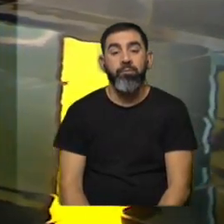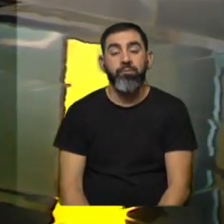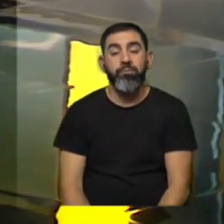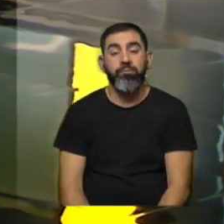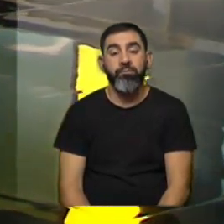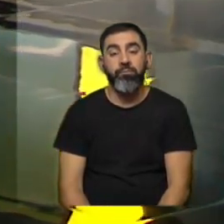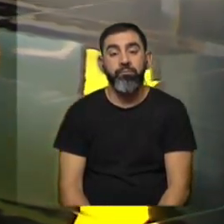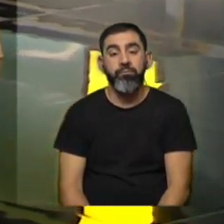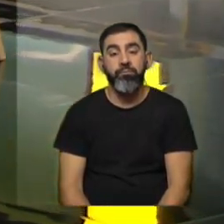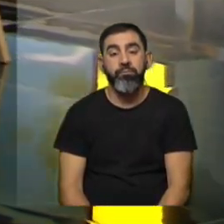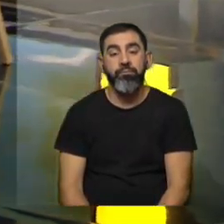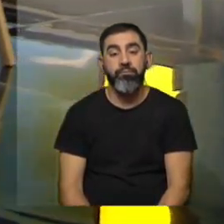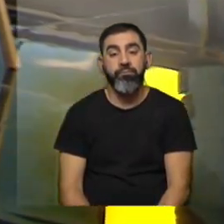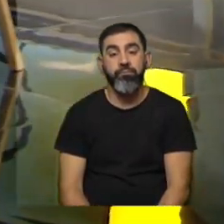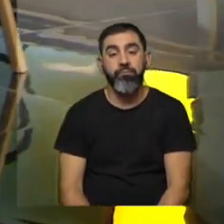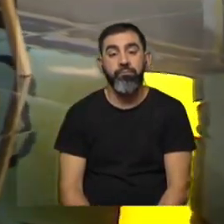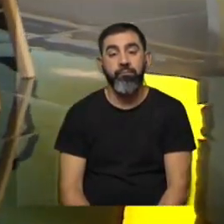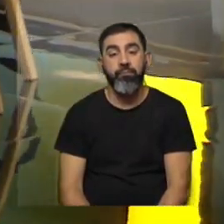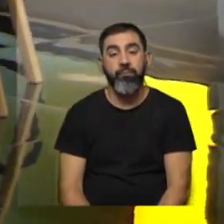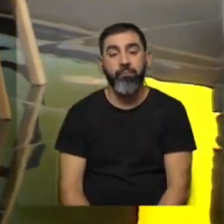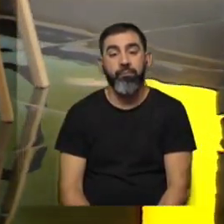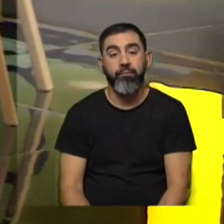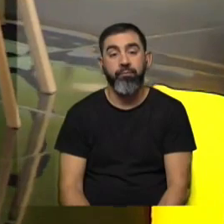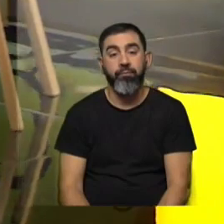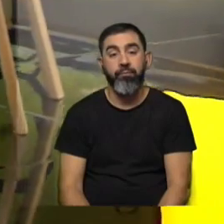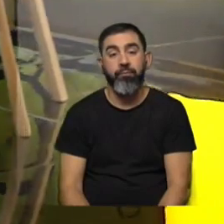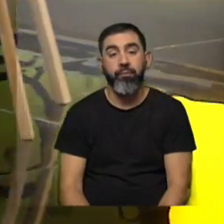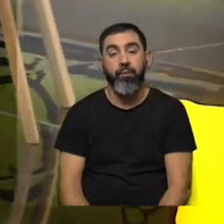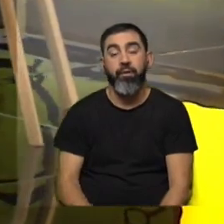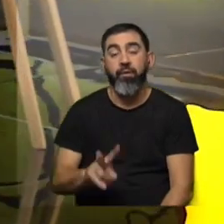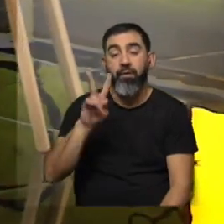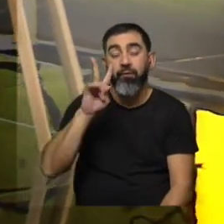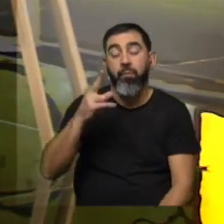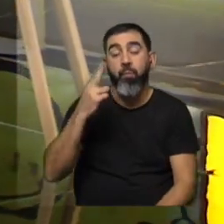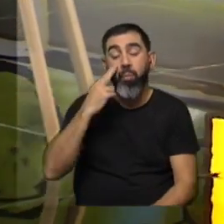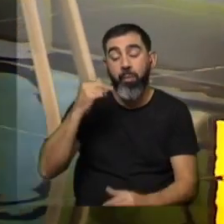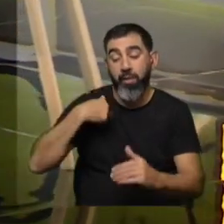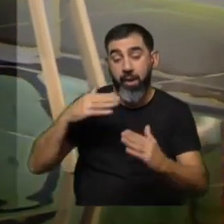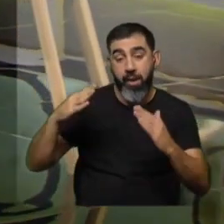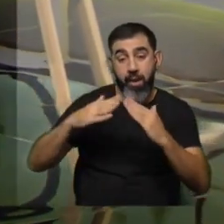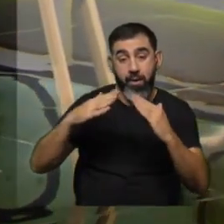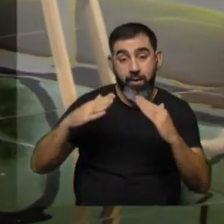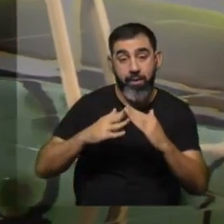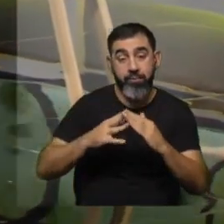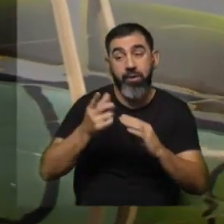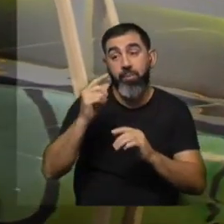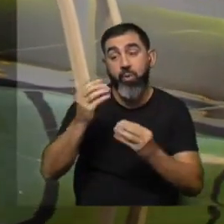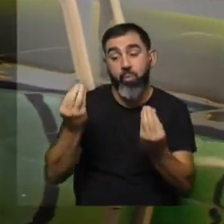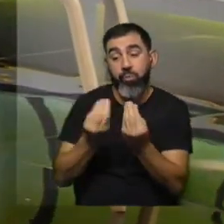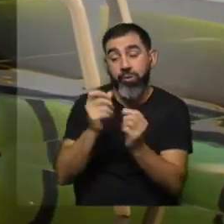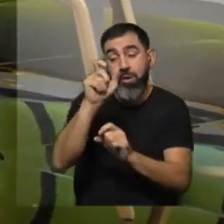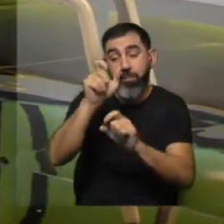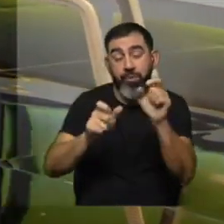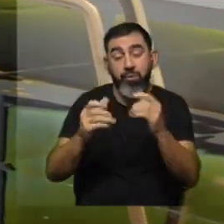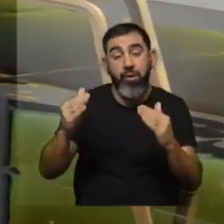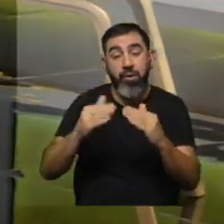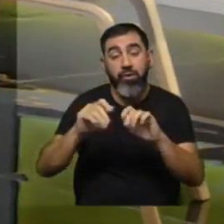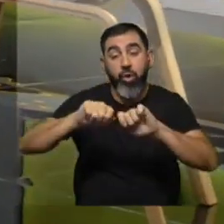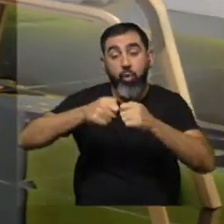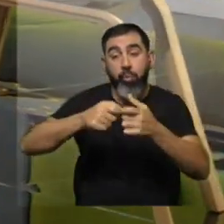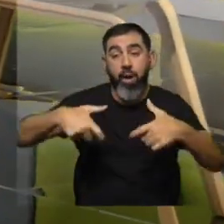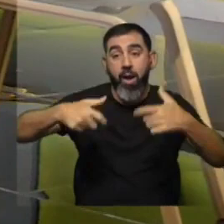Es como vos decías, Daniela, ¿no? Si bien uno visualiza los problemas domésticos, pero claro, si a mucha gente en la casa se le rompió el